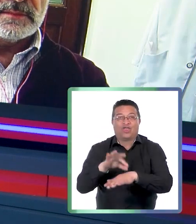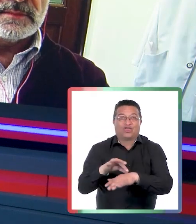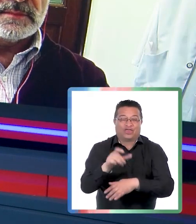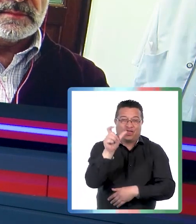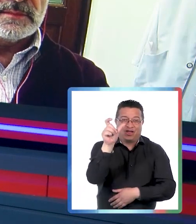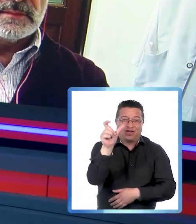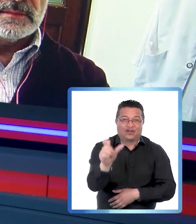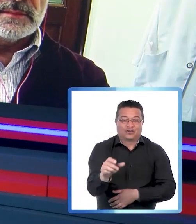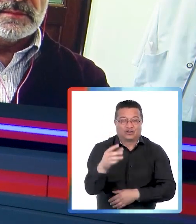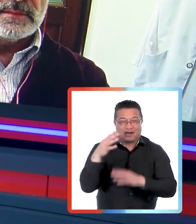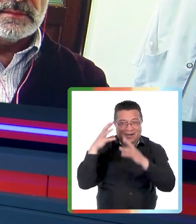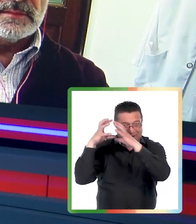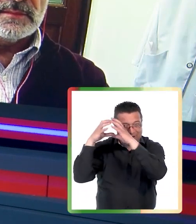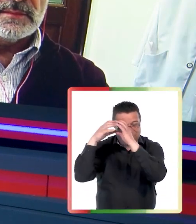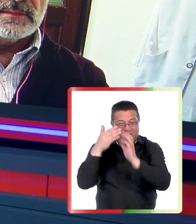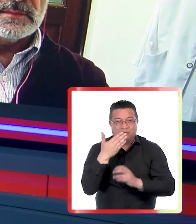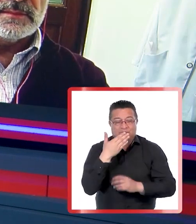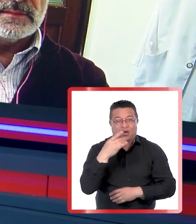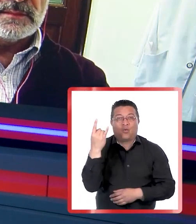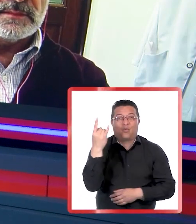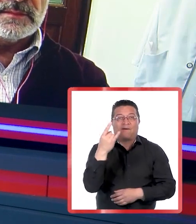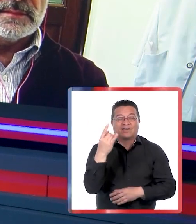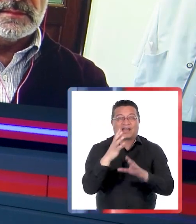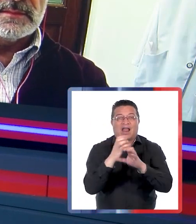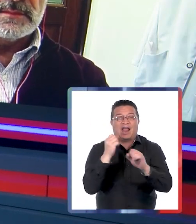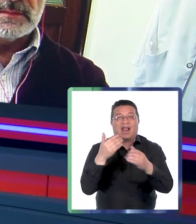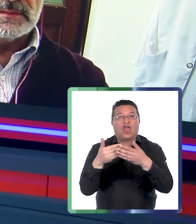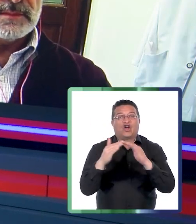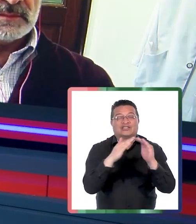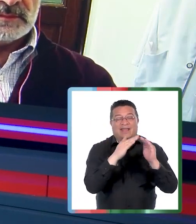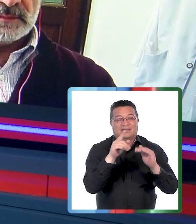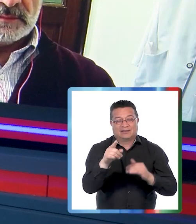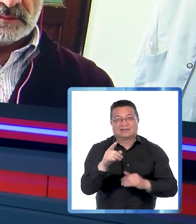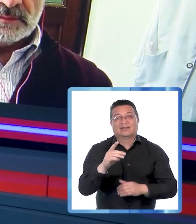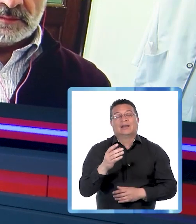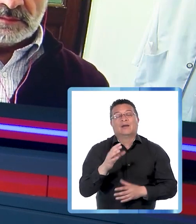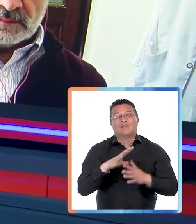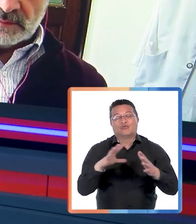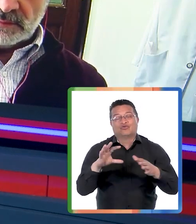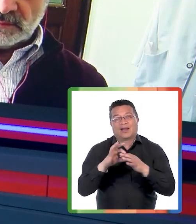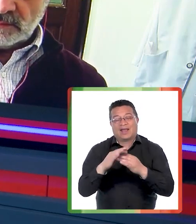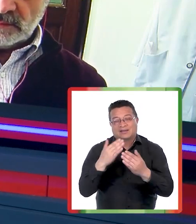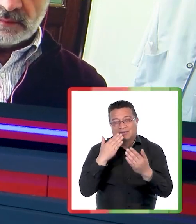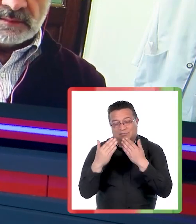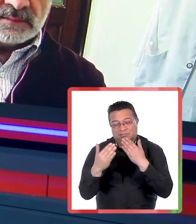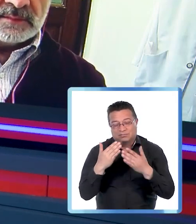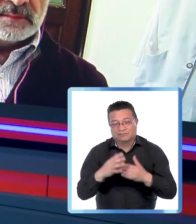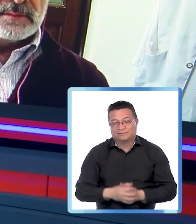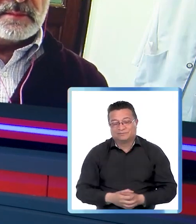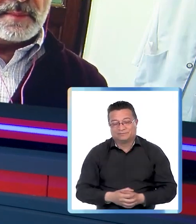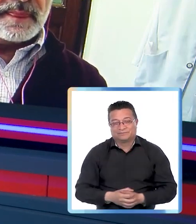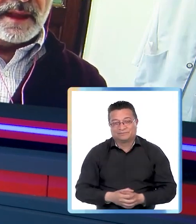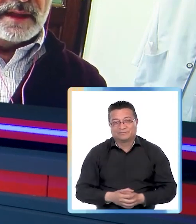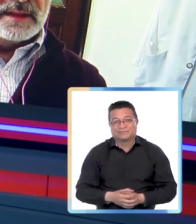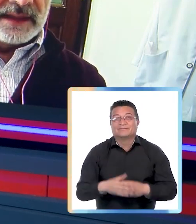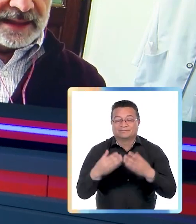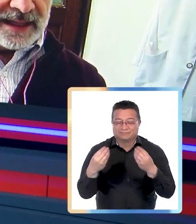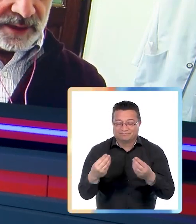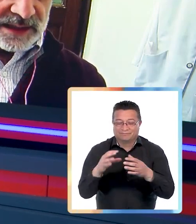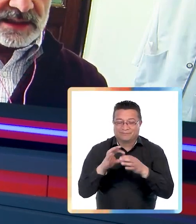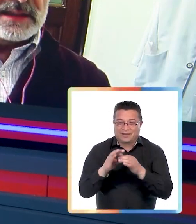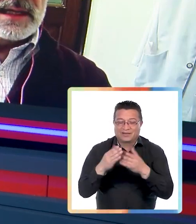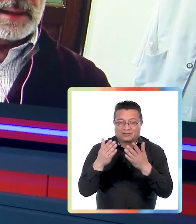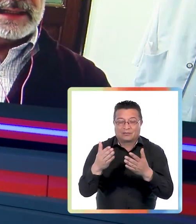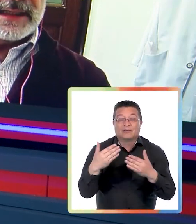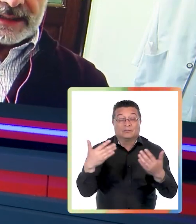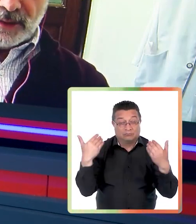domingo con el doctor, el neurólogo de la Clínica Universidad de los Andes, Ignacio González. Doctor, muchas gracias por la entrevista. De